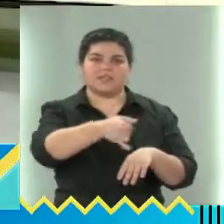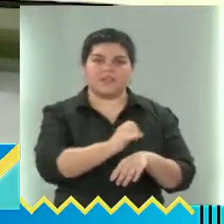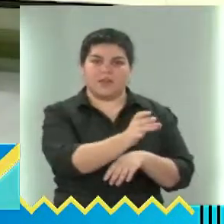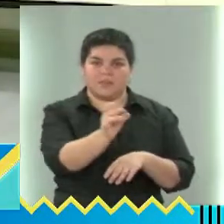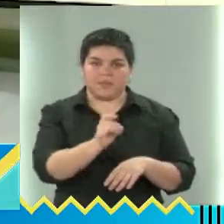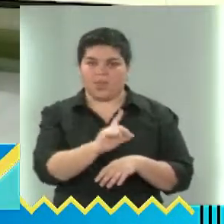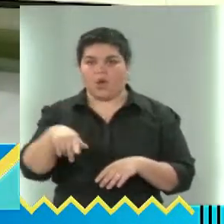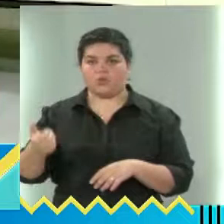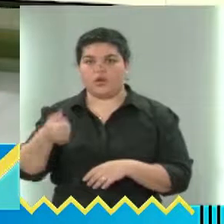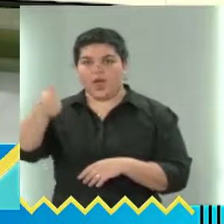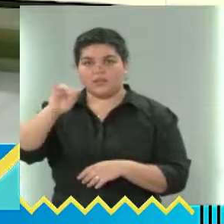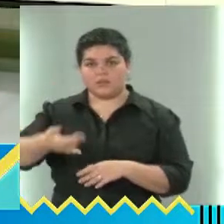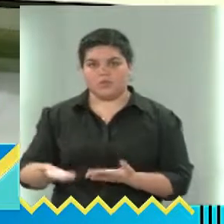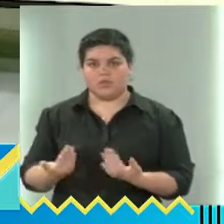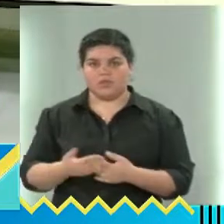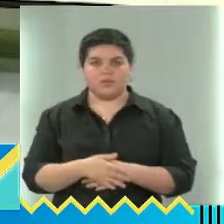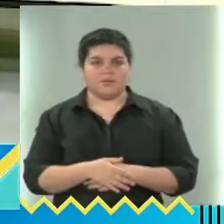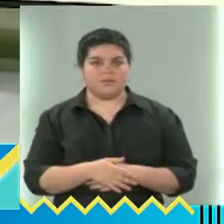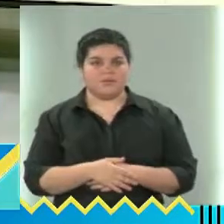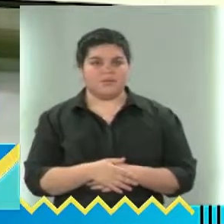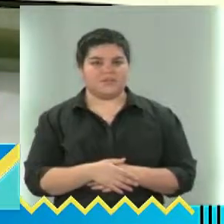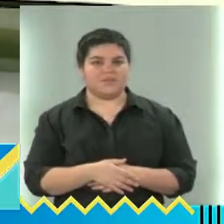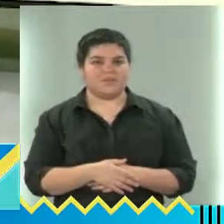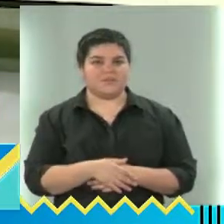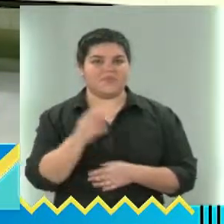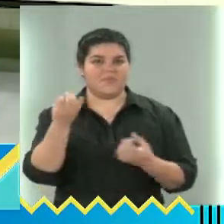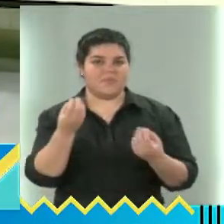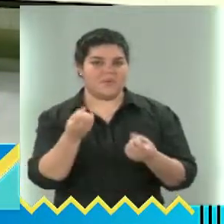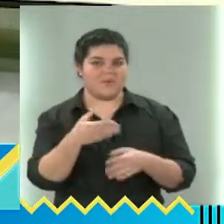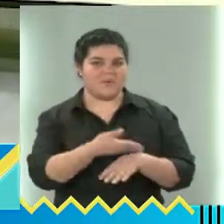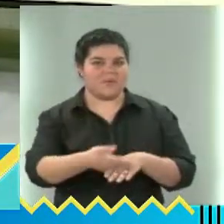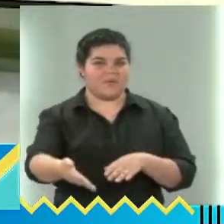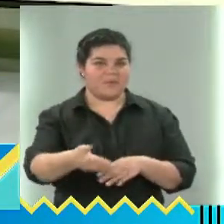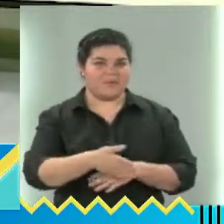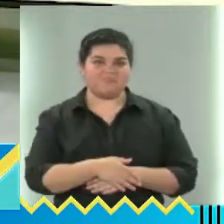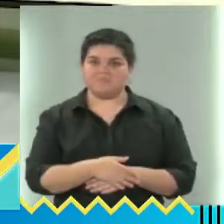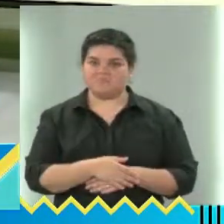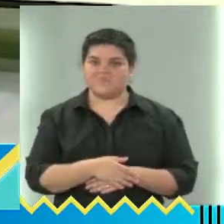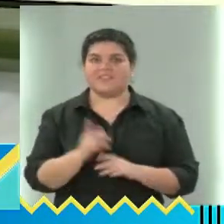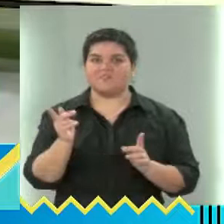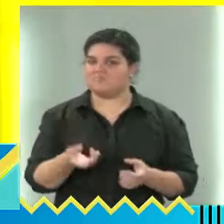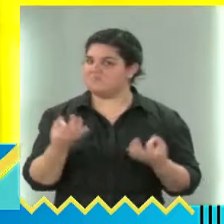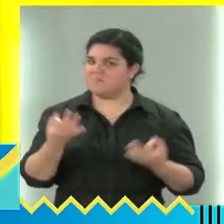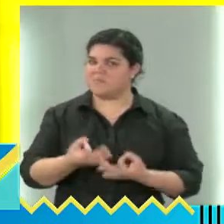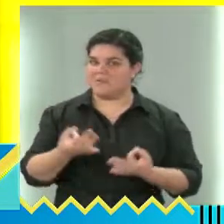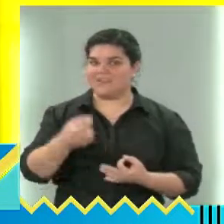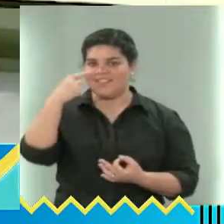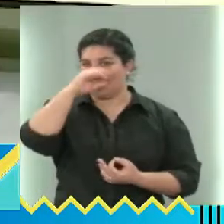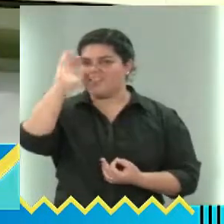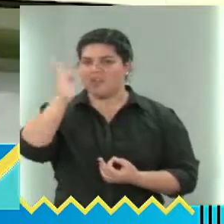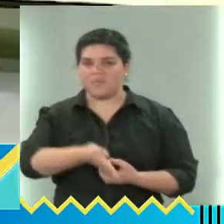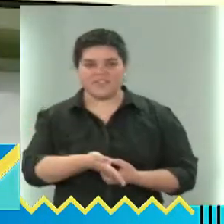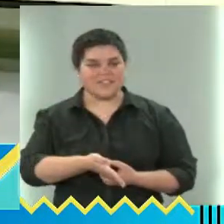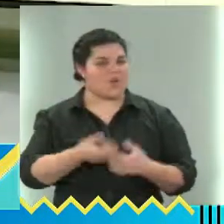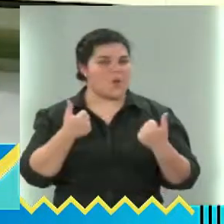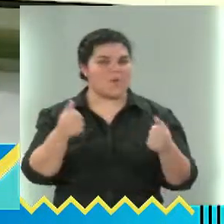la última de este verdadero o falso, las personas... Veníamos Vienen bien, la verdad vienen pegando 75% de la prueba aprobada. Y